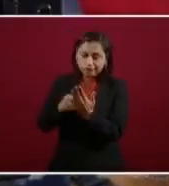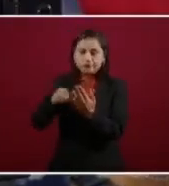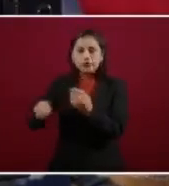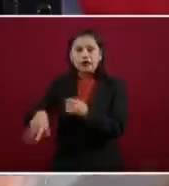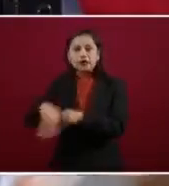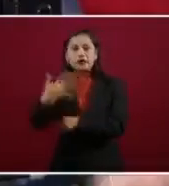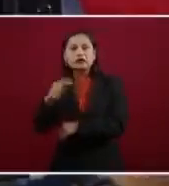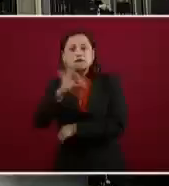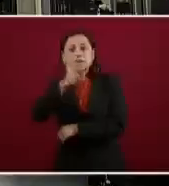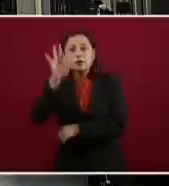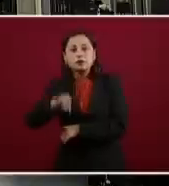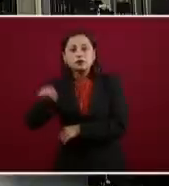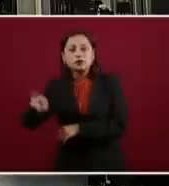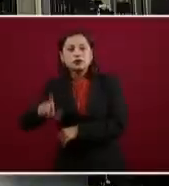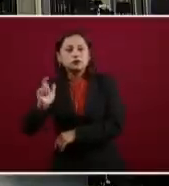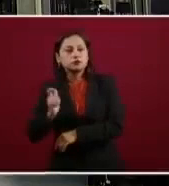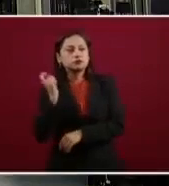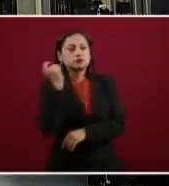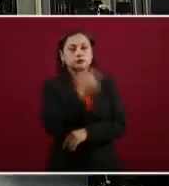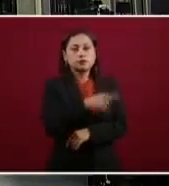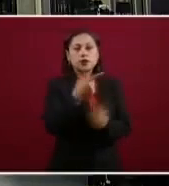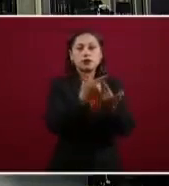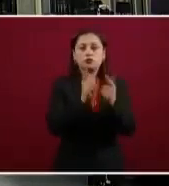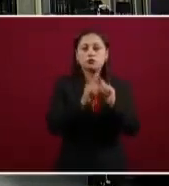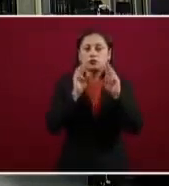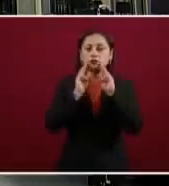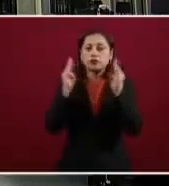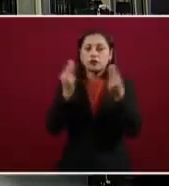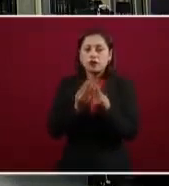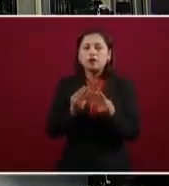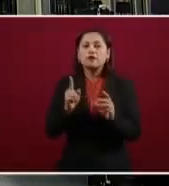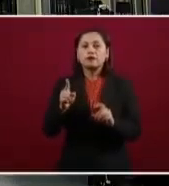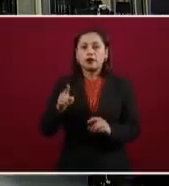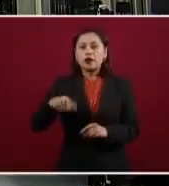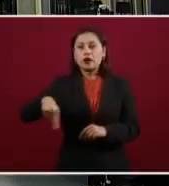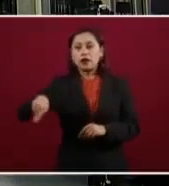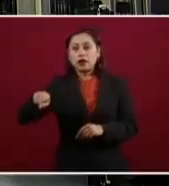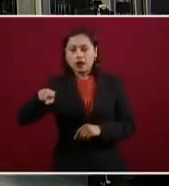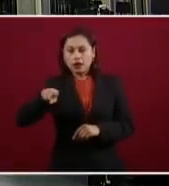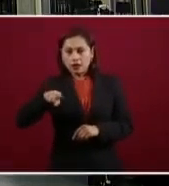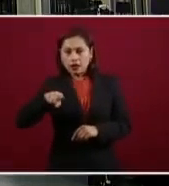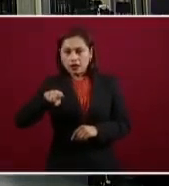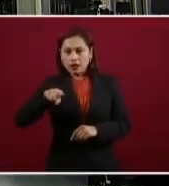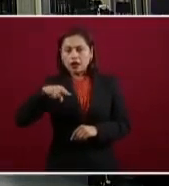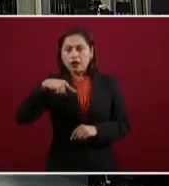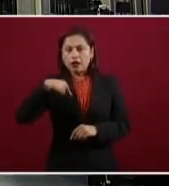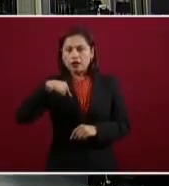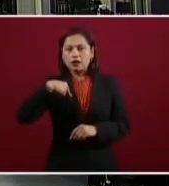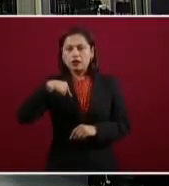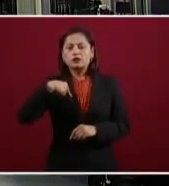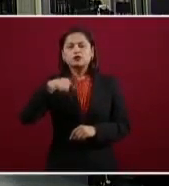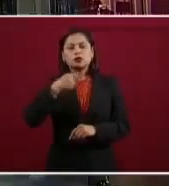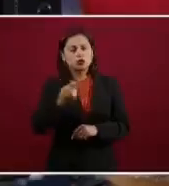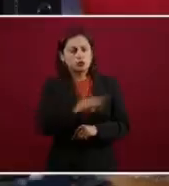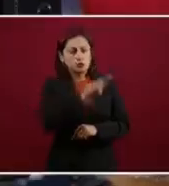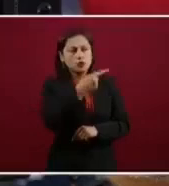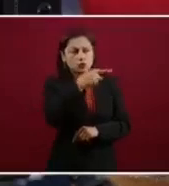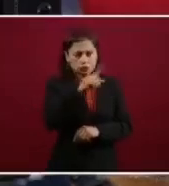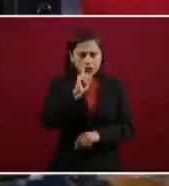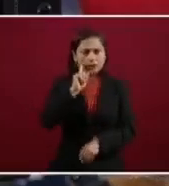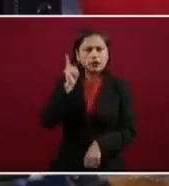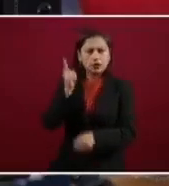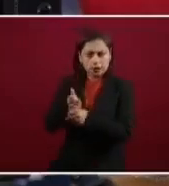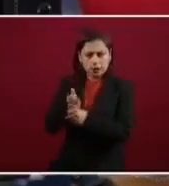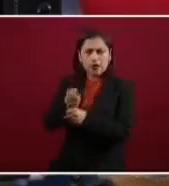cobrando las bandas del crimen organizado a los pescadores han detectado esto señor presidente y si hay algún tipo de acción que se